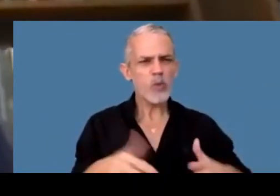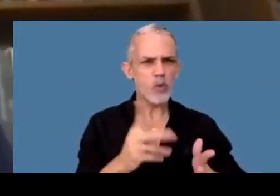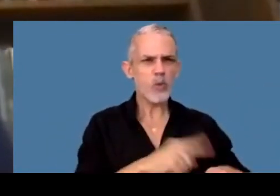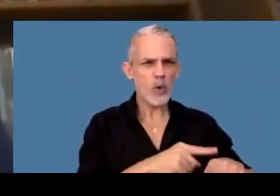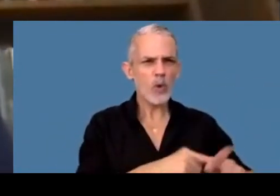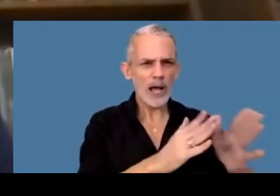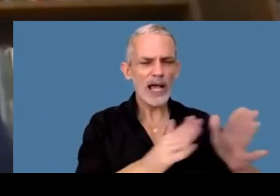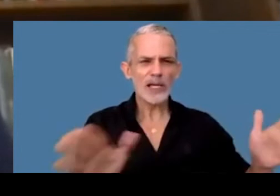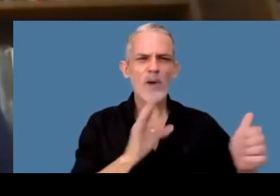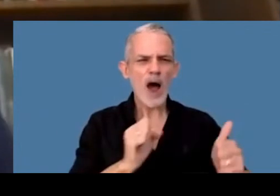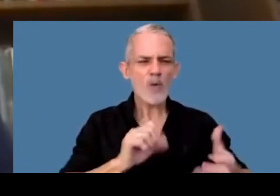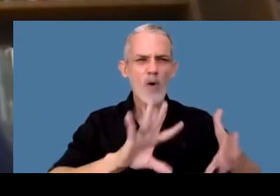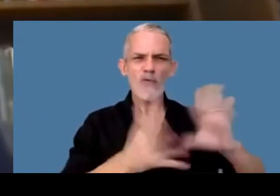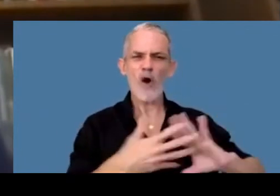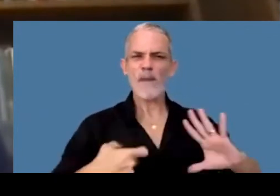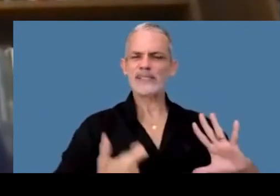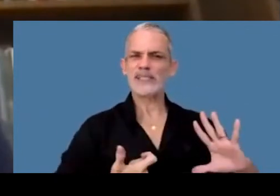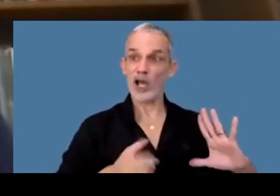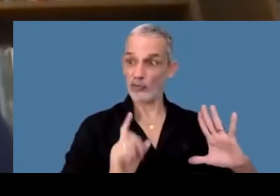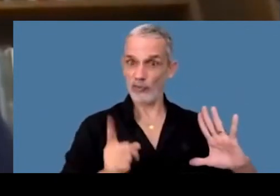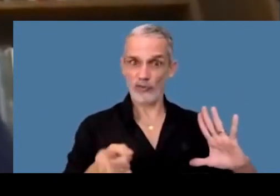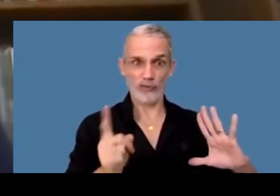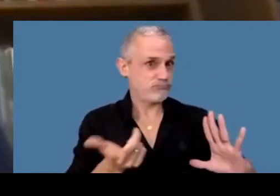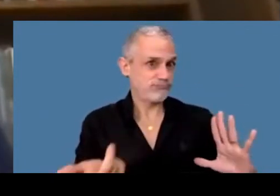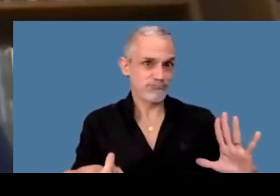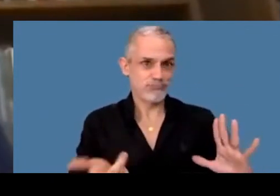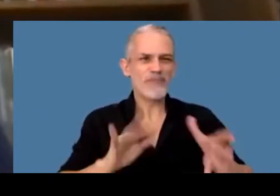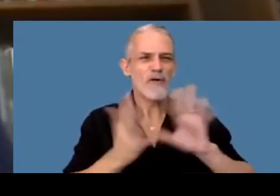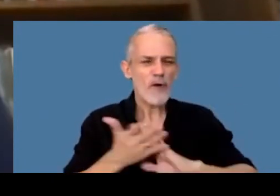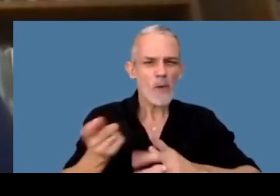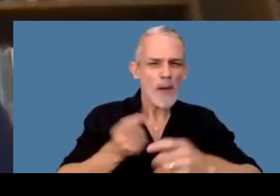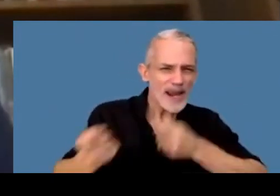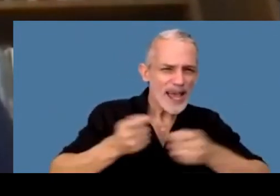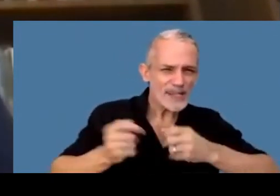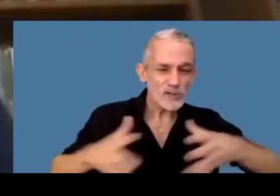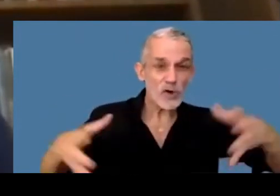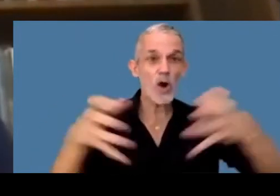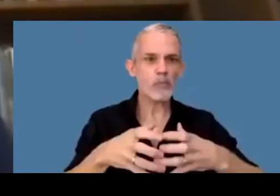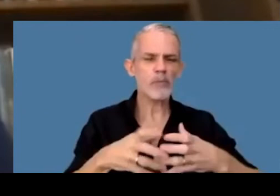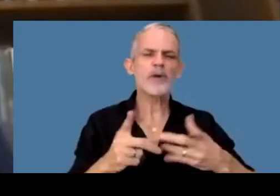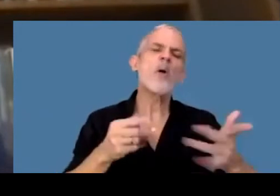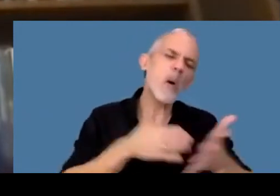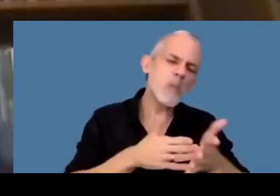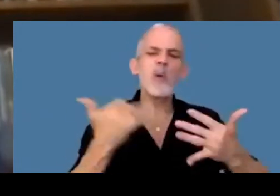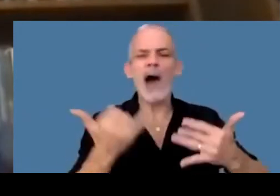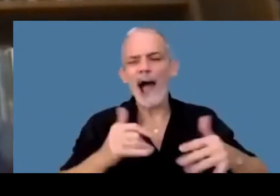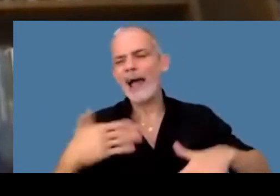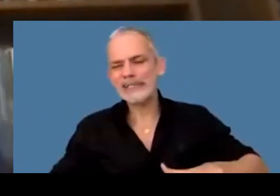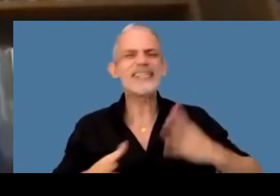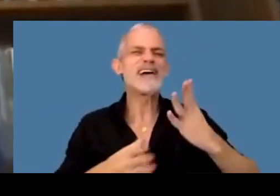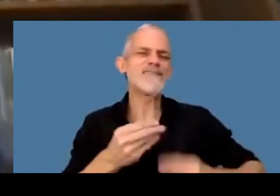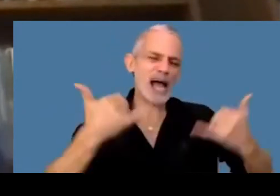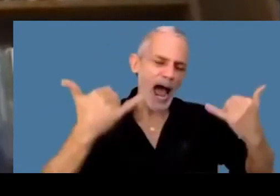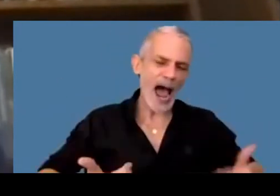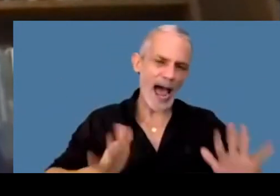y nuestro modelo sindical sigue en pie y nuestra forma de negociación colectiva, con tropiezos, con caídas, con todo lo que